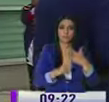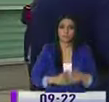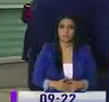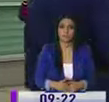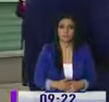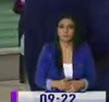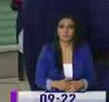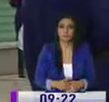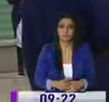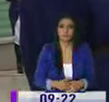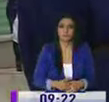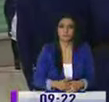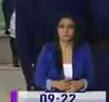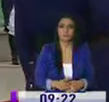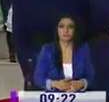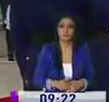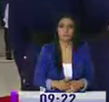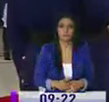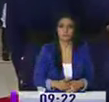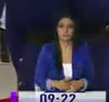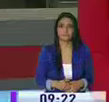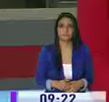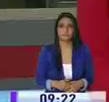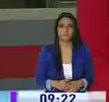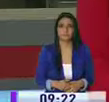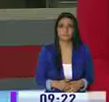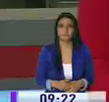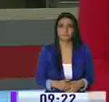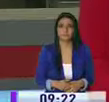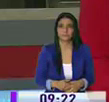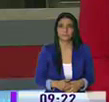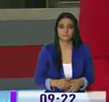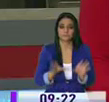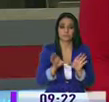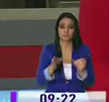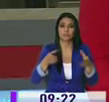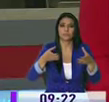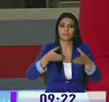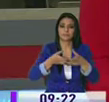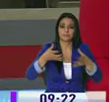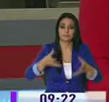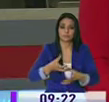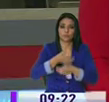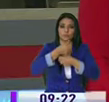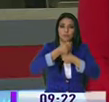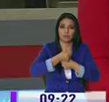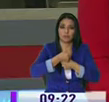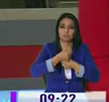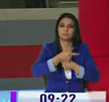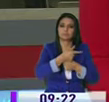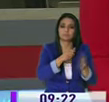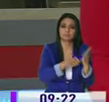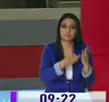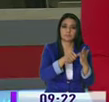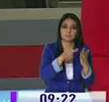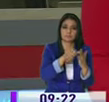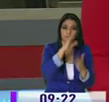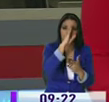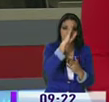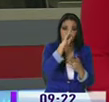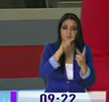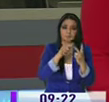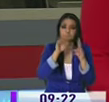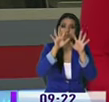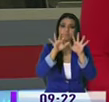informó alison corral el comité el sectorial de seguridad conformado por el ministerio del interior la